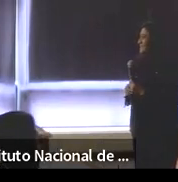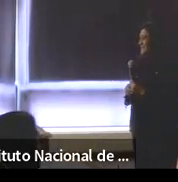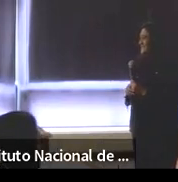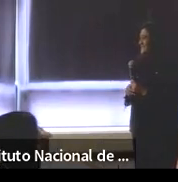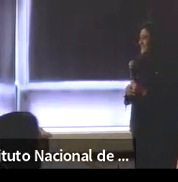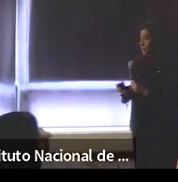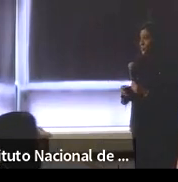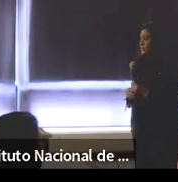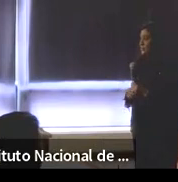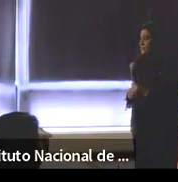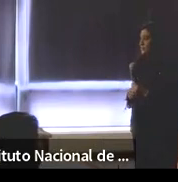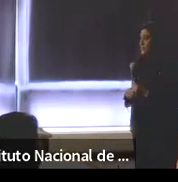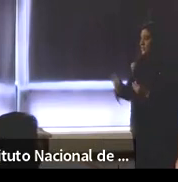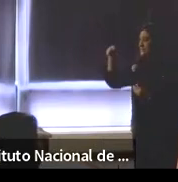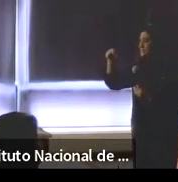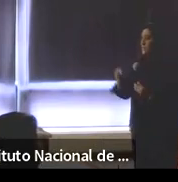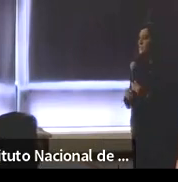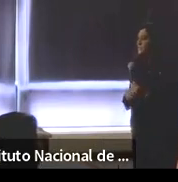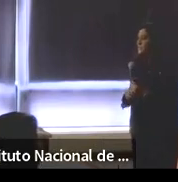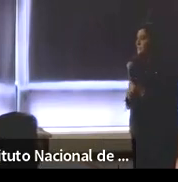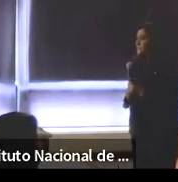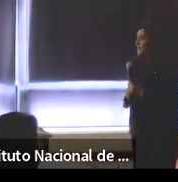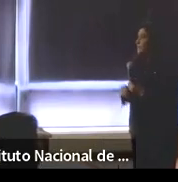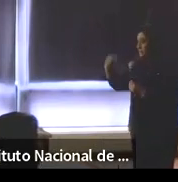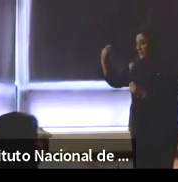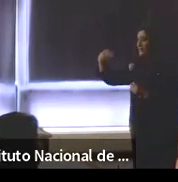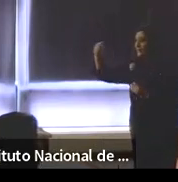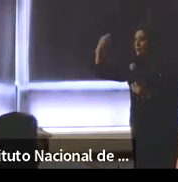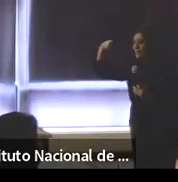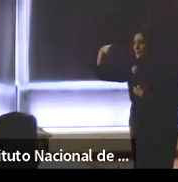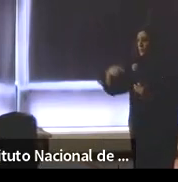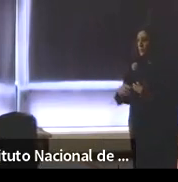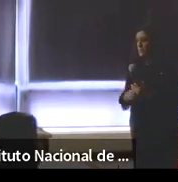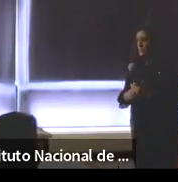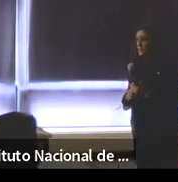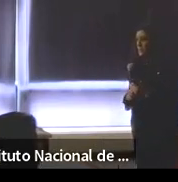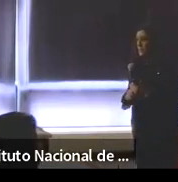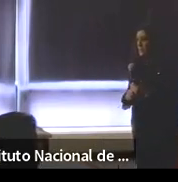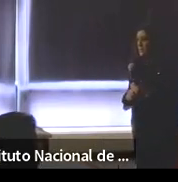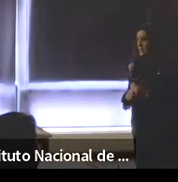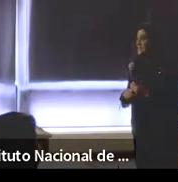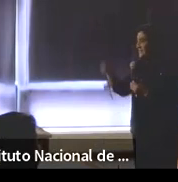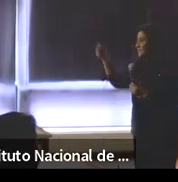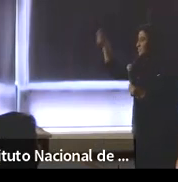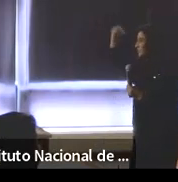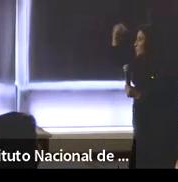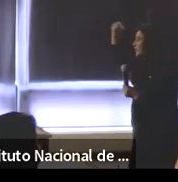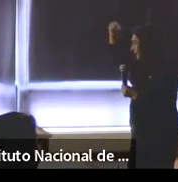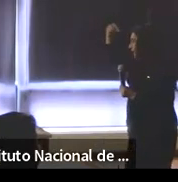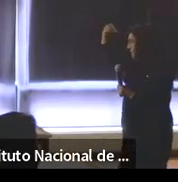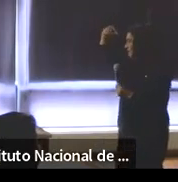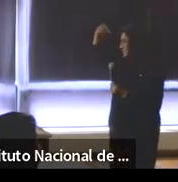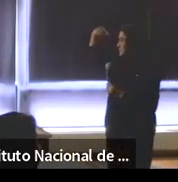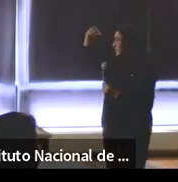sí es común por este tipo de actitudes Pero tiene que ver con la persona si esa persona